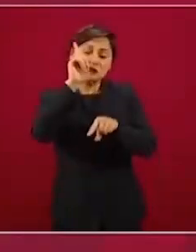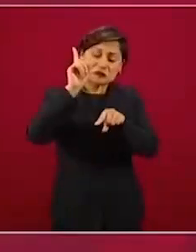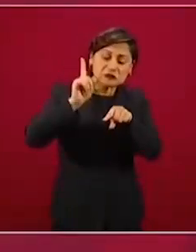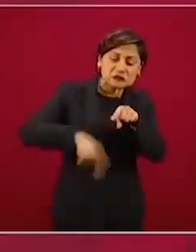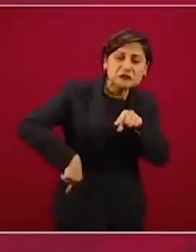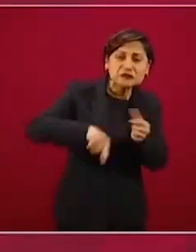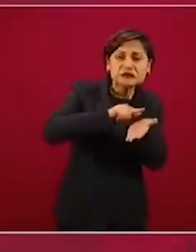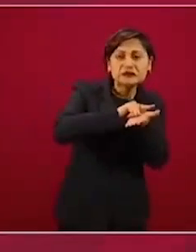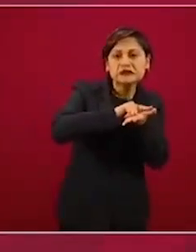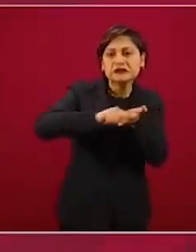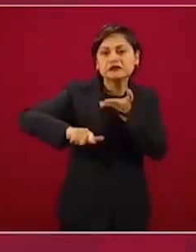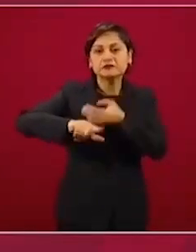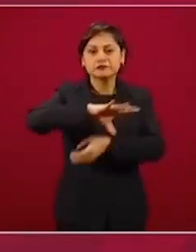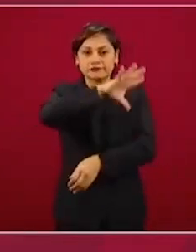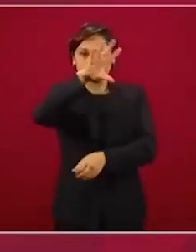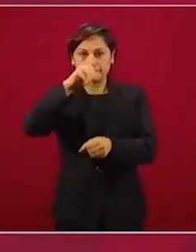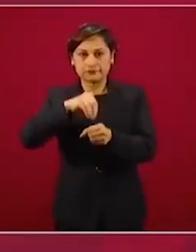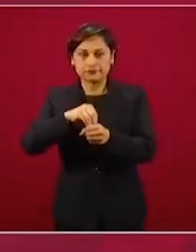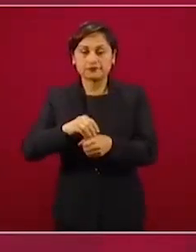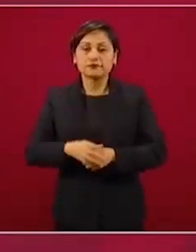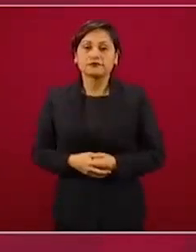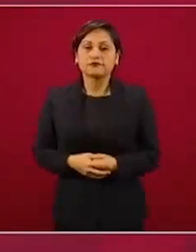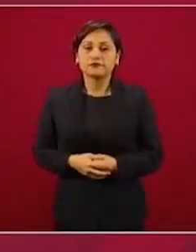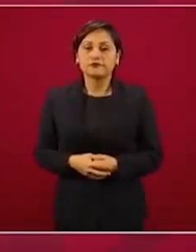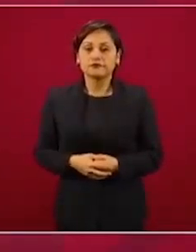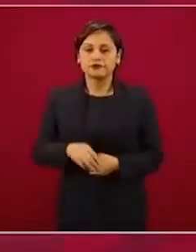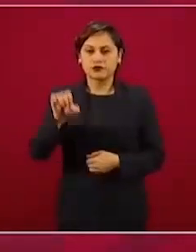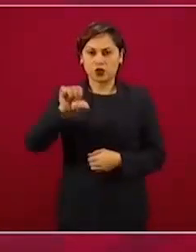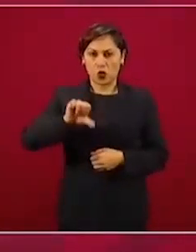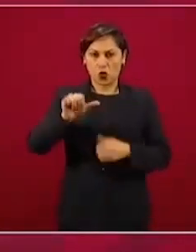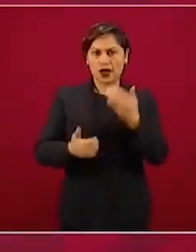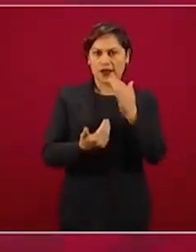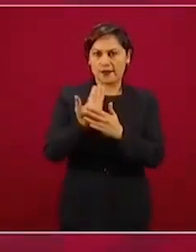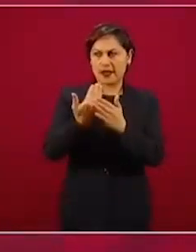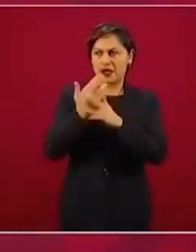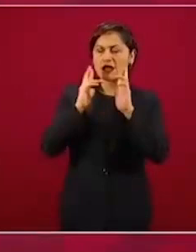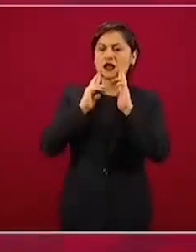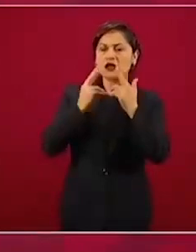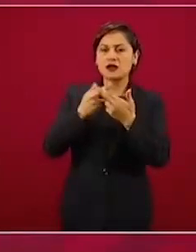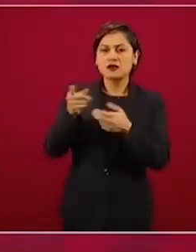Hoy en la mañana estábamos viendo lo de los médicos